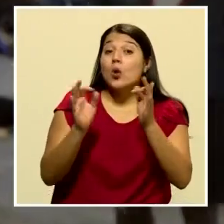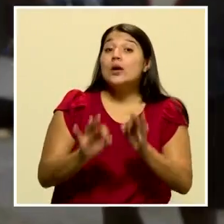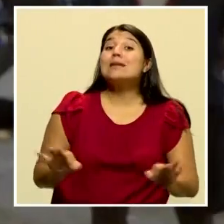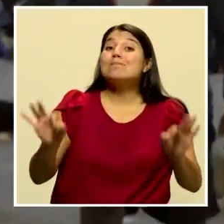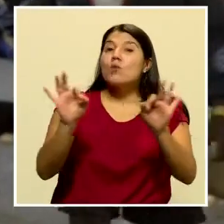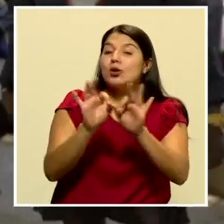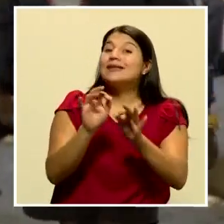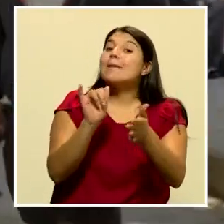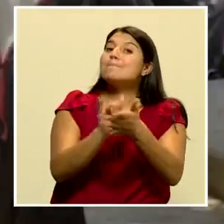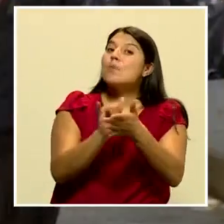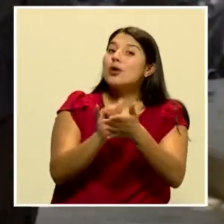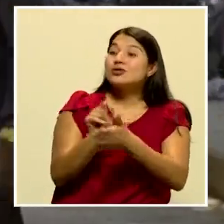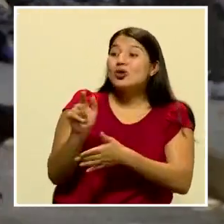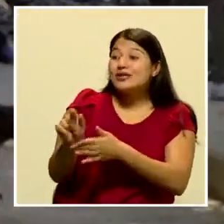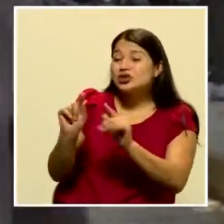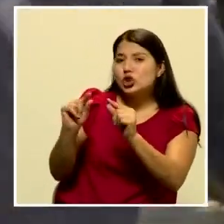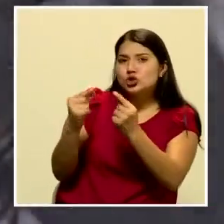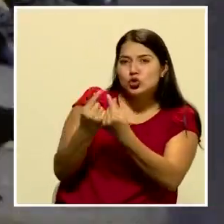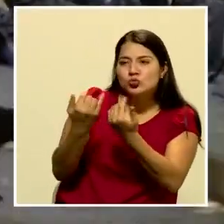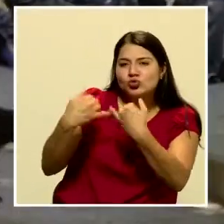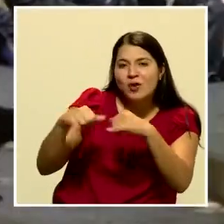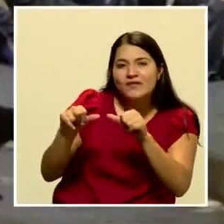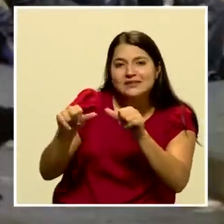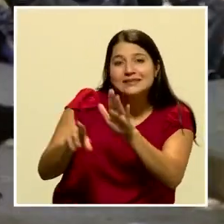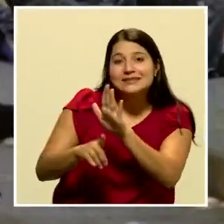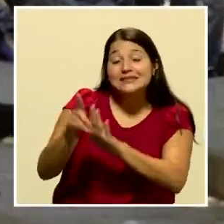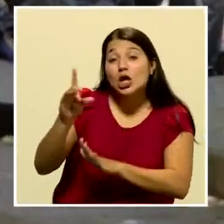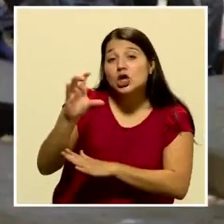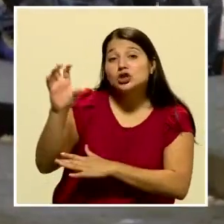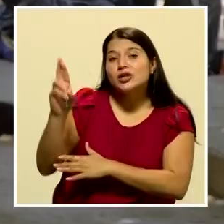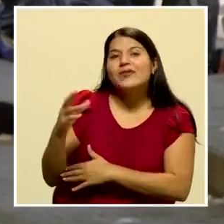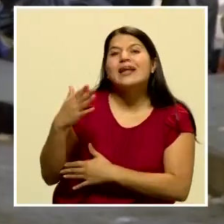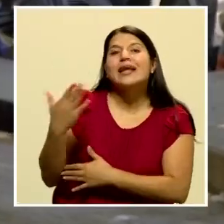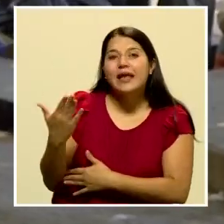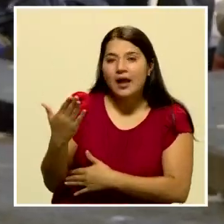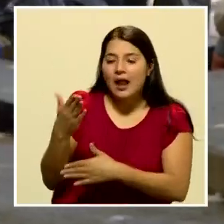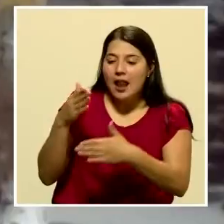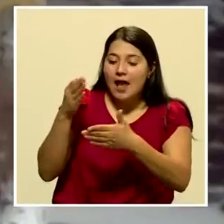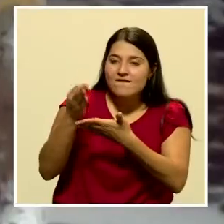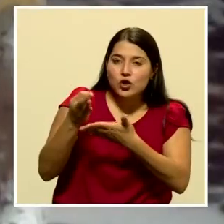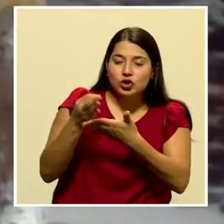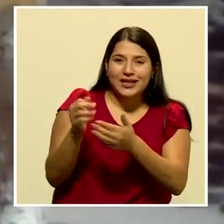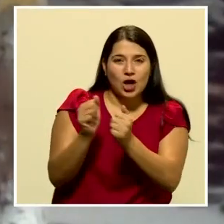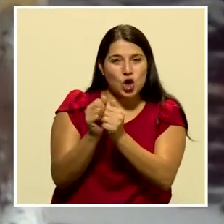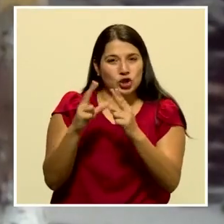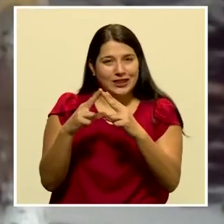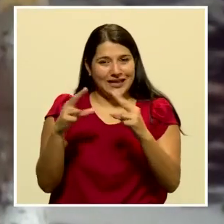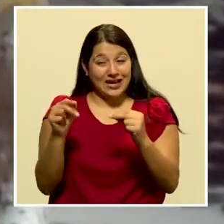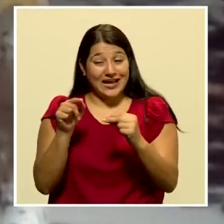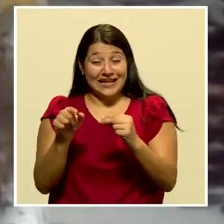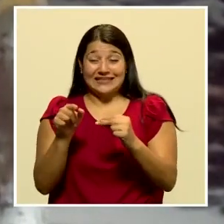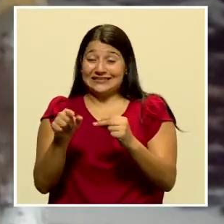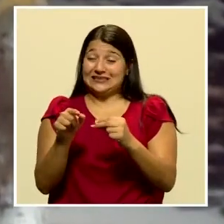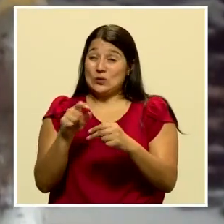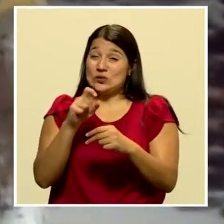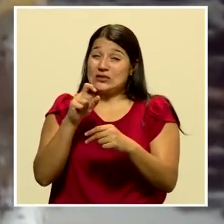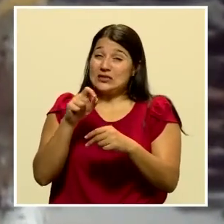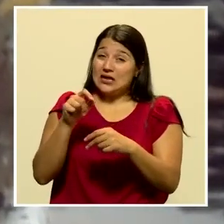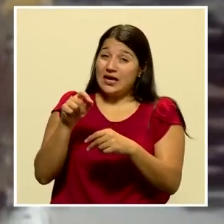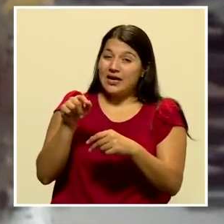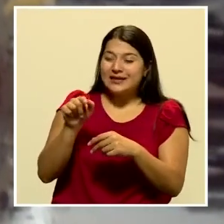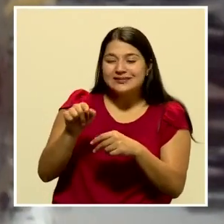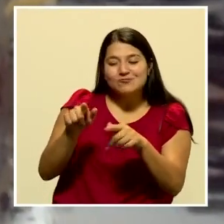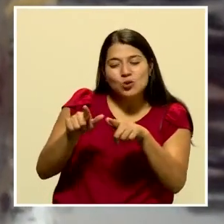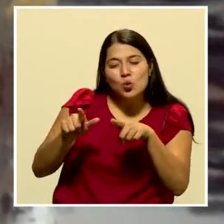es que estas redes siguen muy vivas acá en el país, y es el paso hacia Nicaragua, que es otro tramo bien complicado para estos